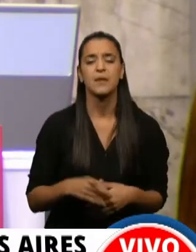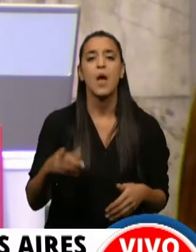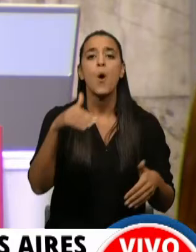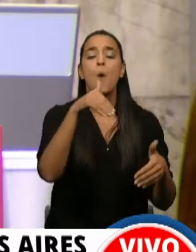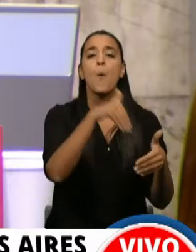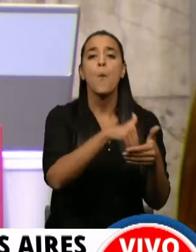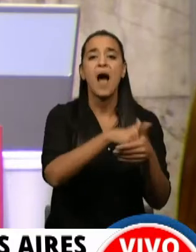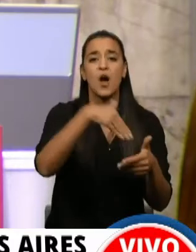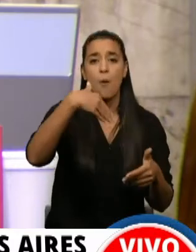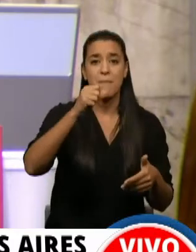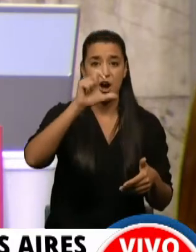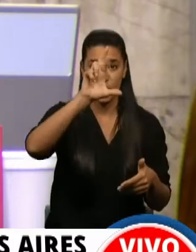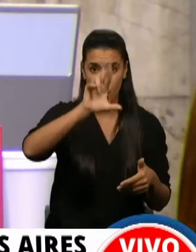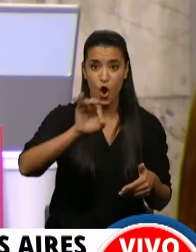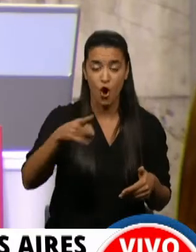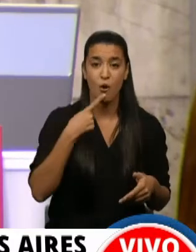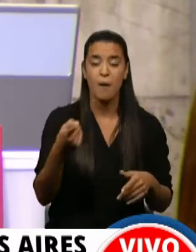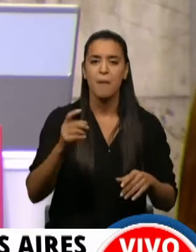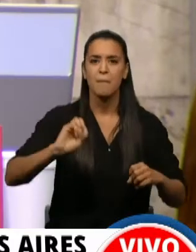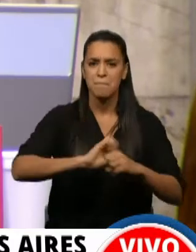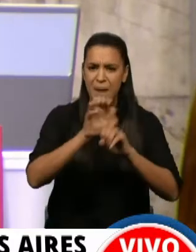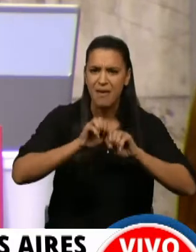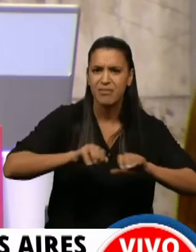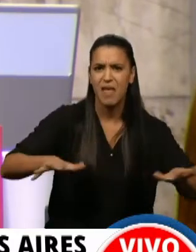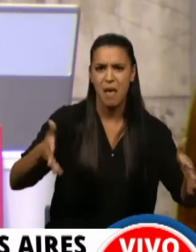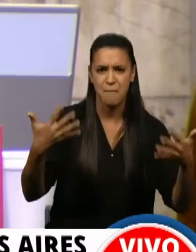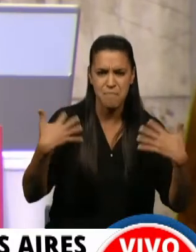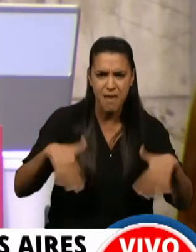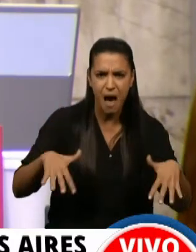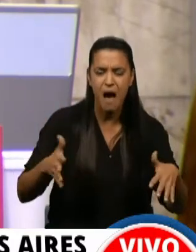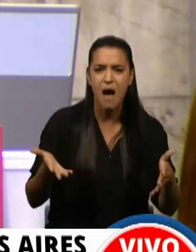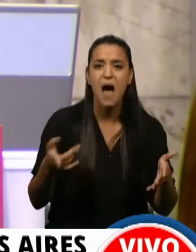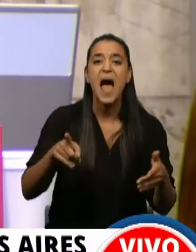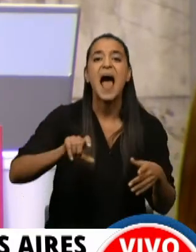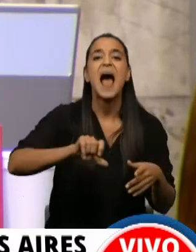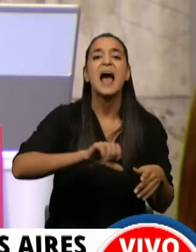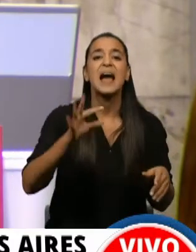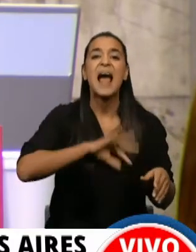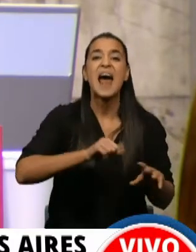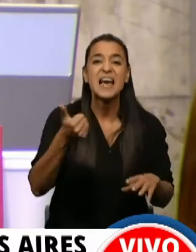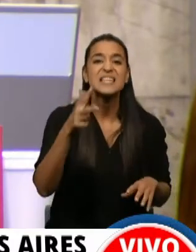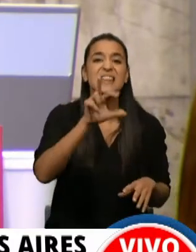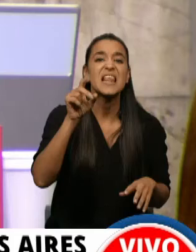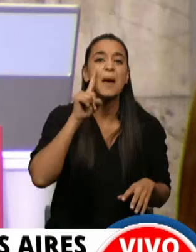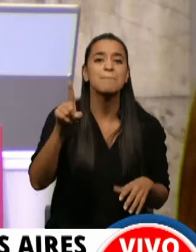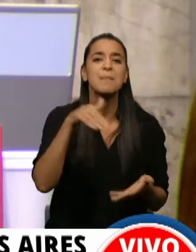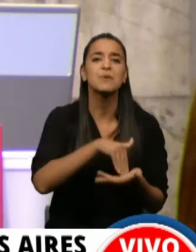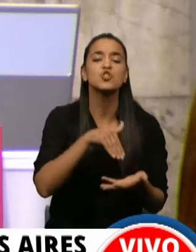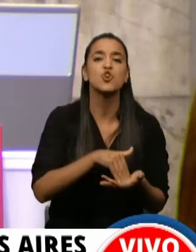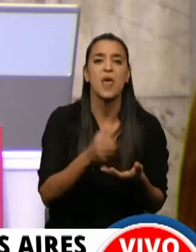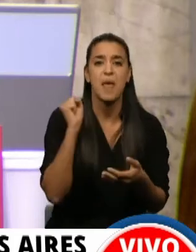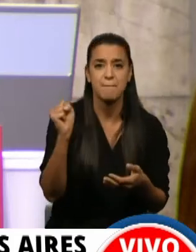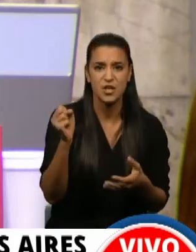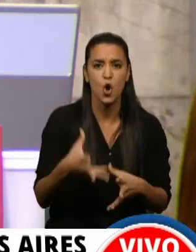El Banco Macro, en plena campaña, en plena pandemia, tuvo una ganancia de 30.000 millones de pesos, lo dice la Bolsa